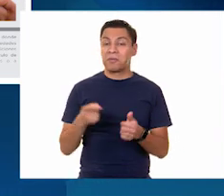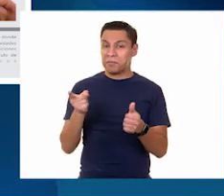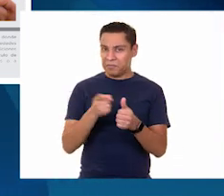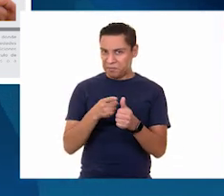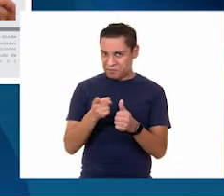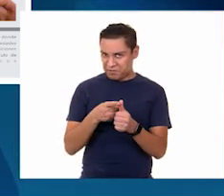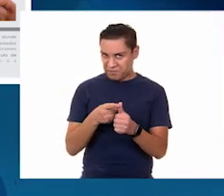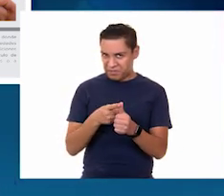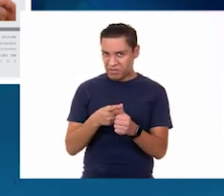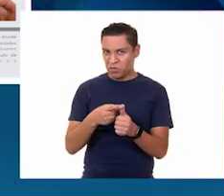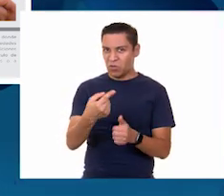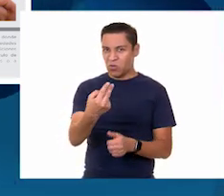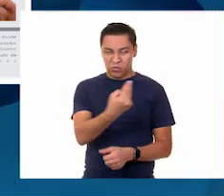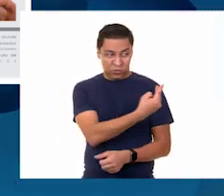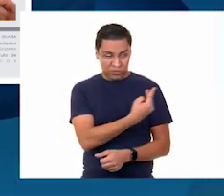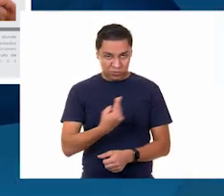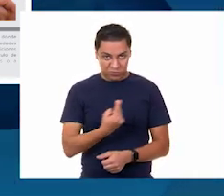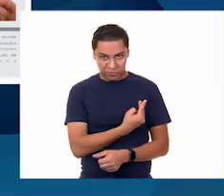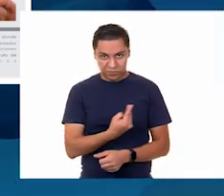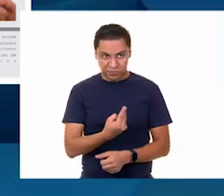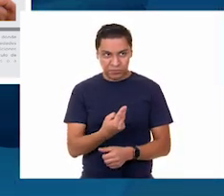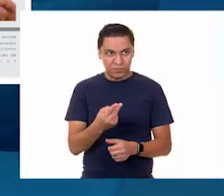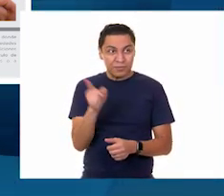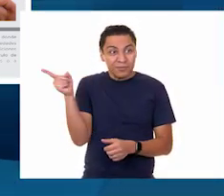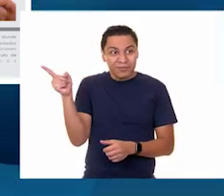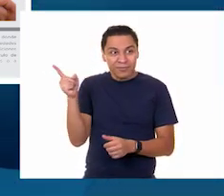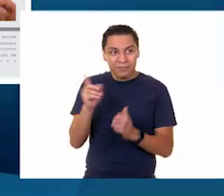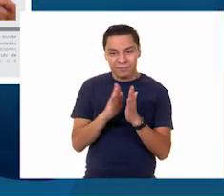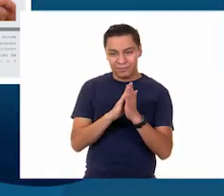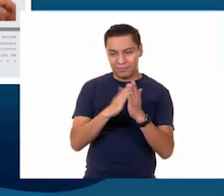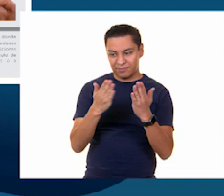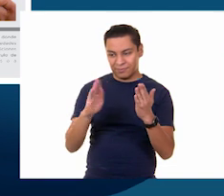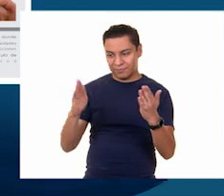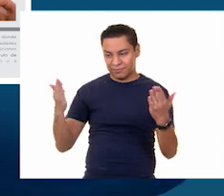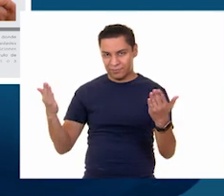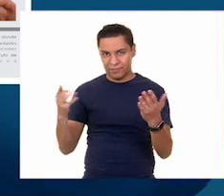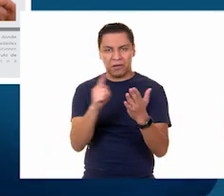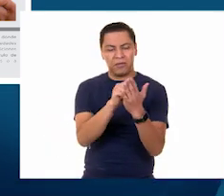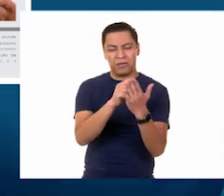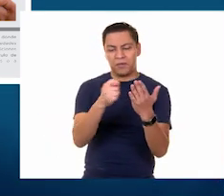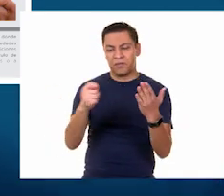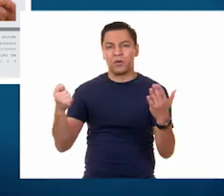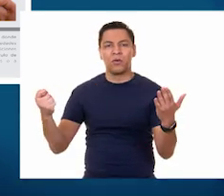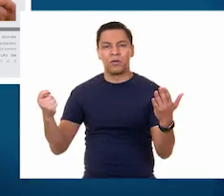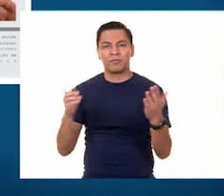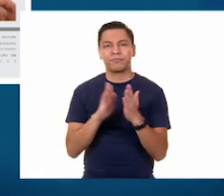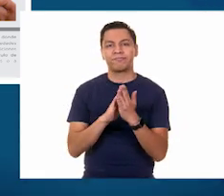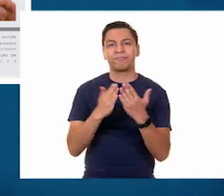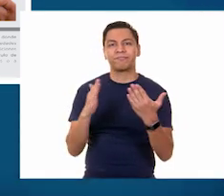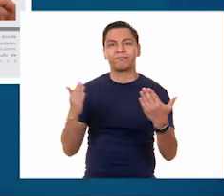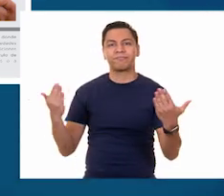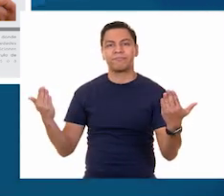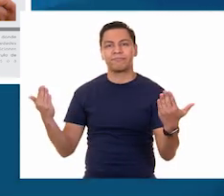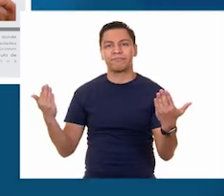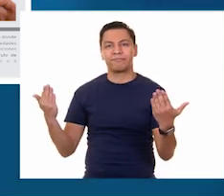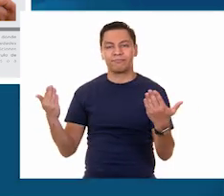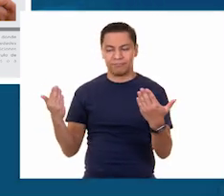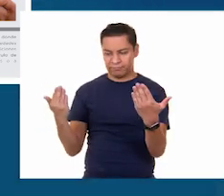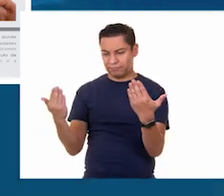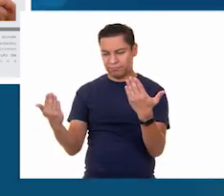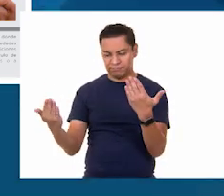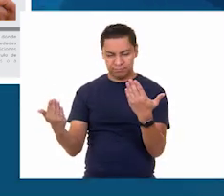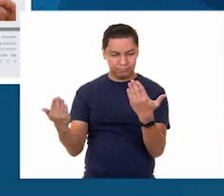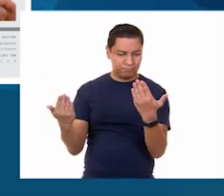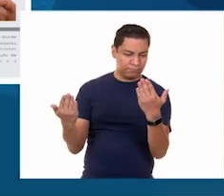yo haremos la exploración de un tríptico para reconocer juntos sus características generales. Después, con más diálogo